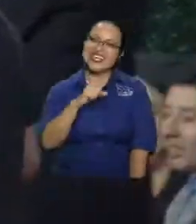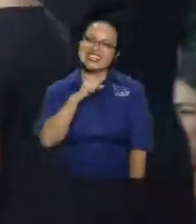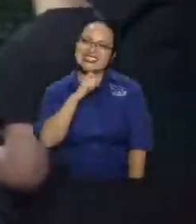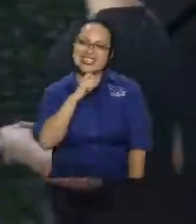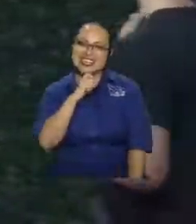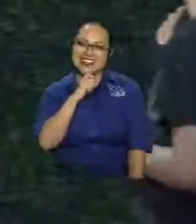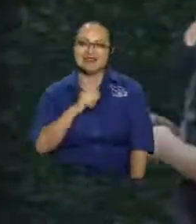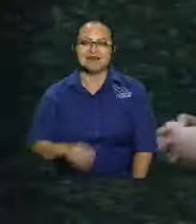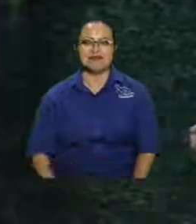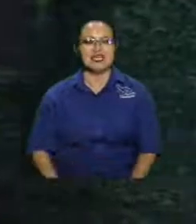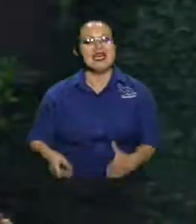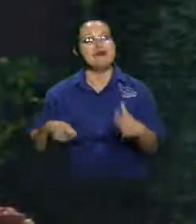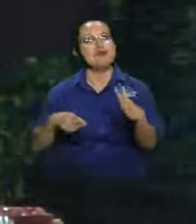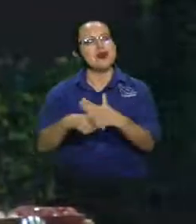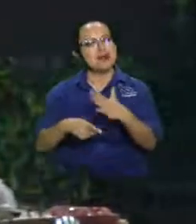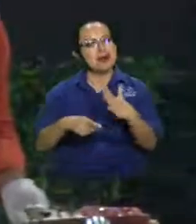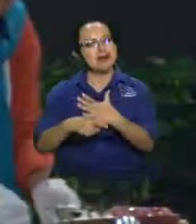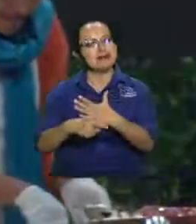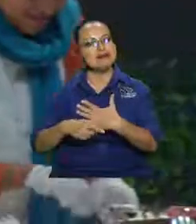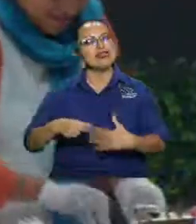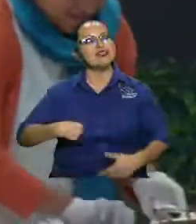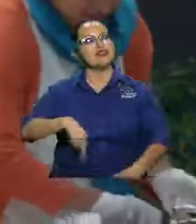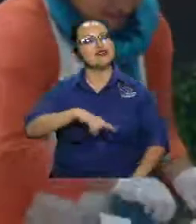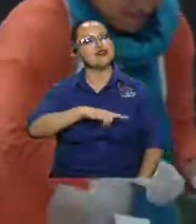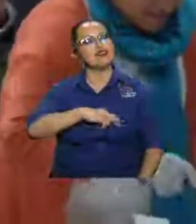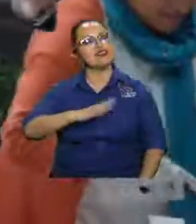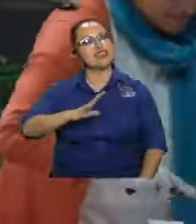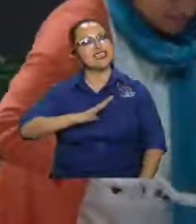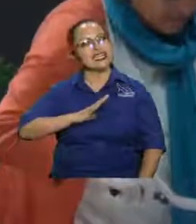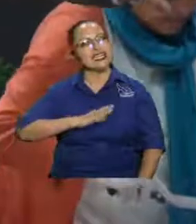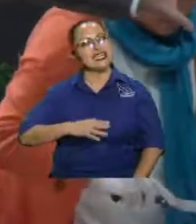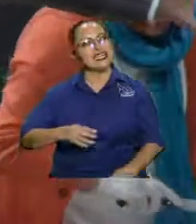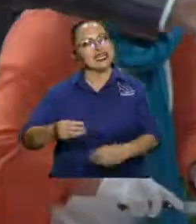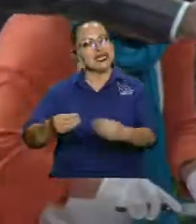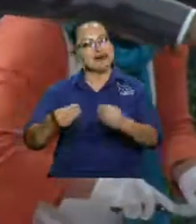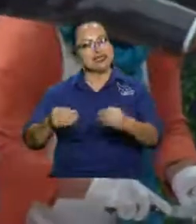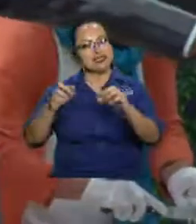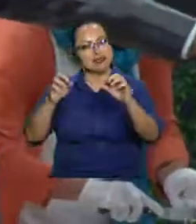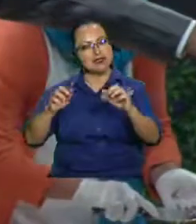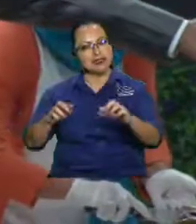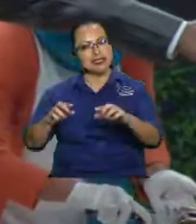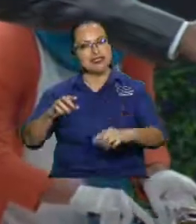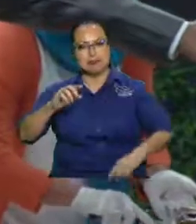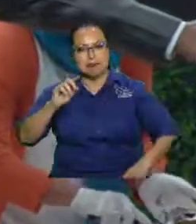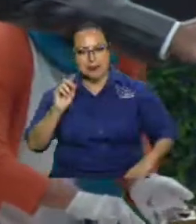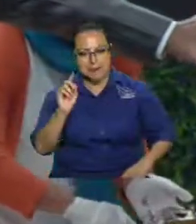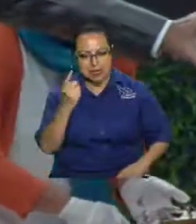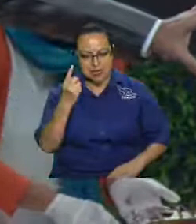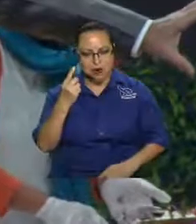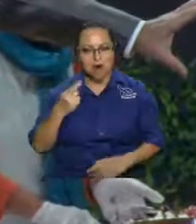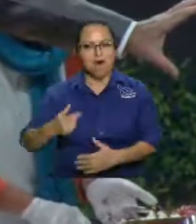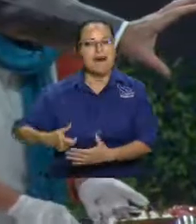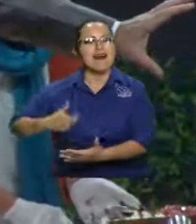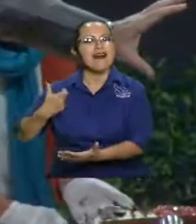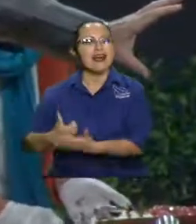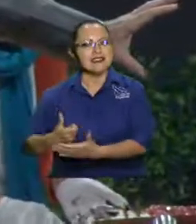Disneylandia y la cena. El problema que tenemos es que la mayoría de la gente gasta en sus